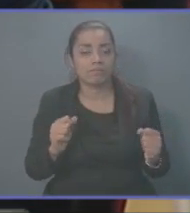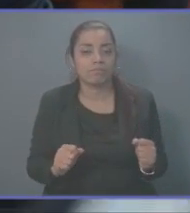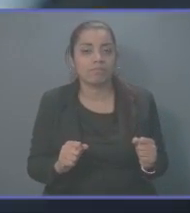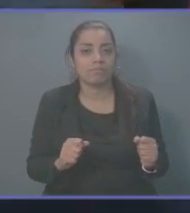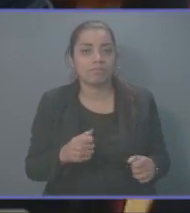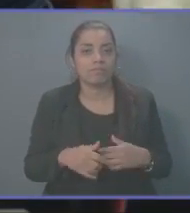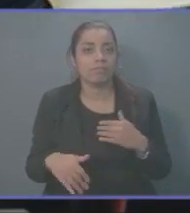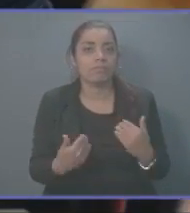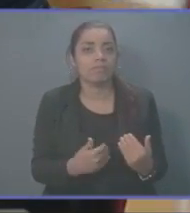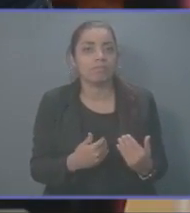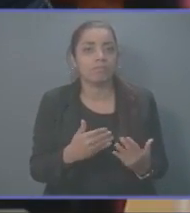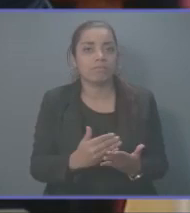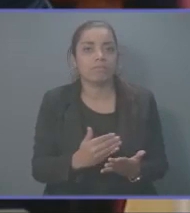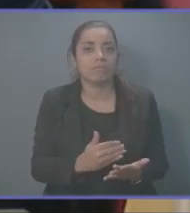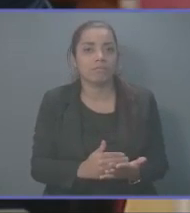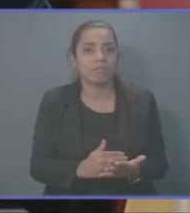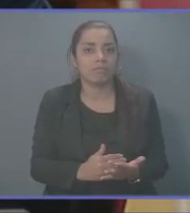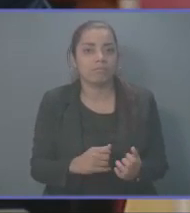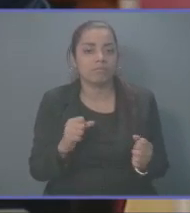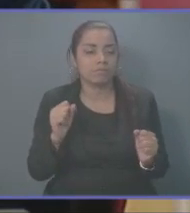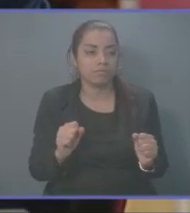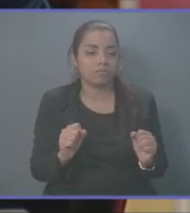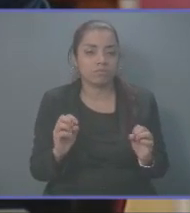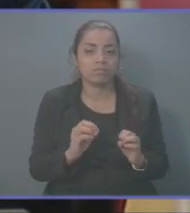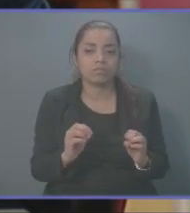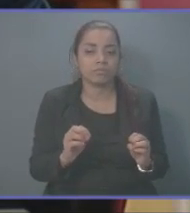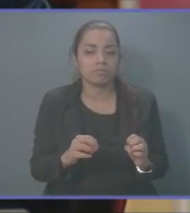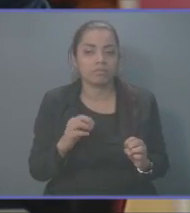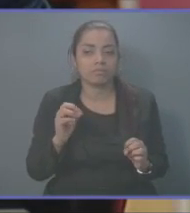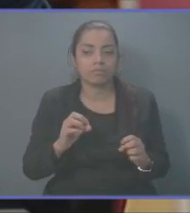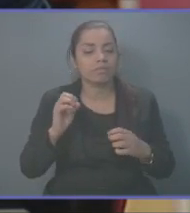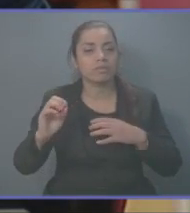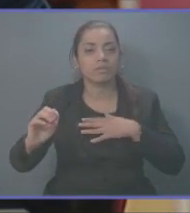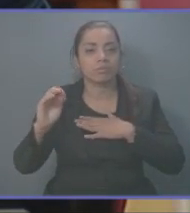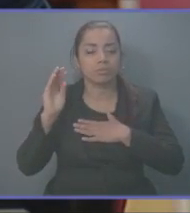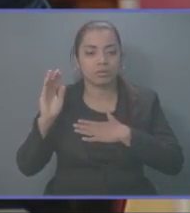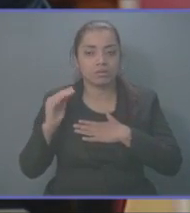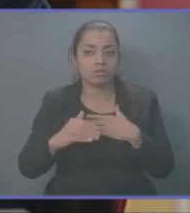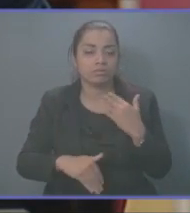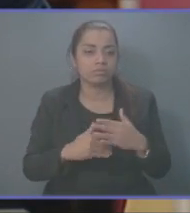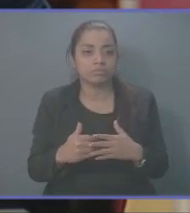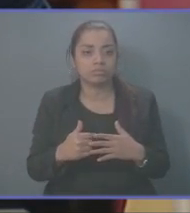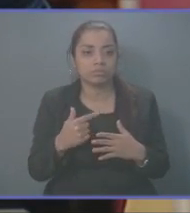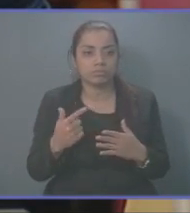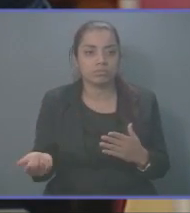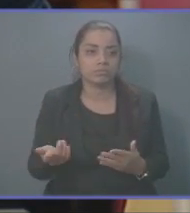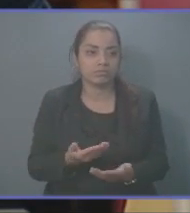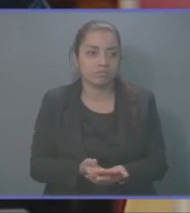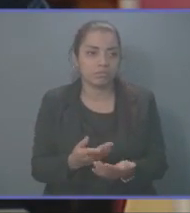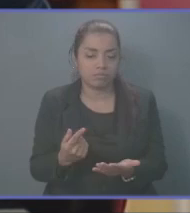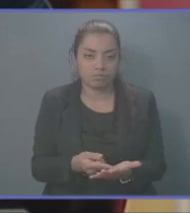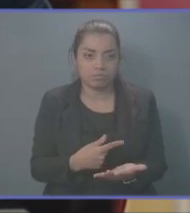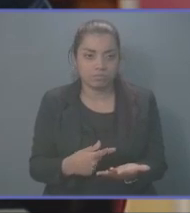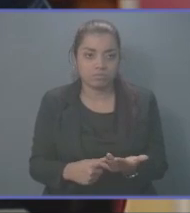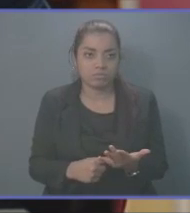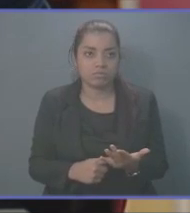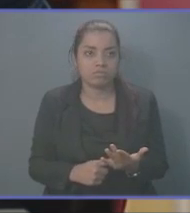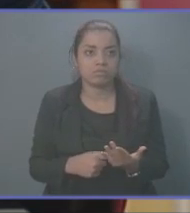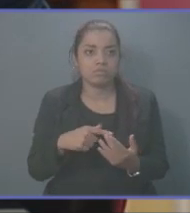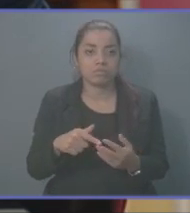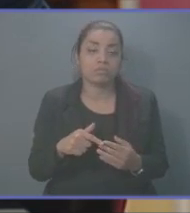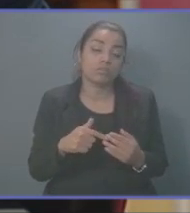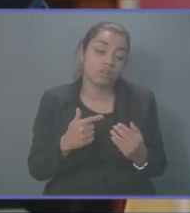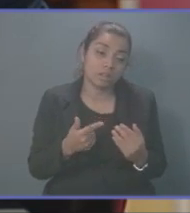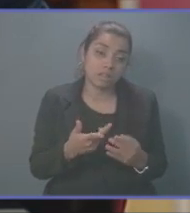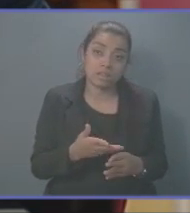tributo correspectivo, a fin que no obstante no haber cumplido con la obligación formal de presentar las declaraciones, el mismo ya se